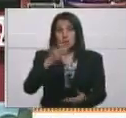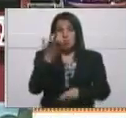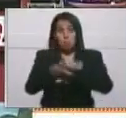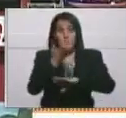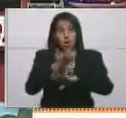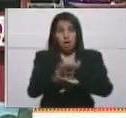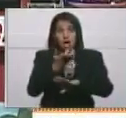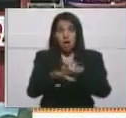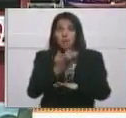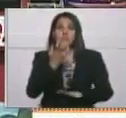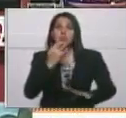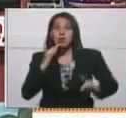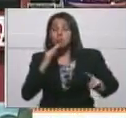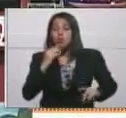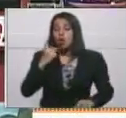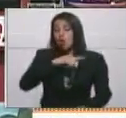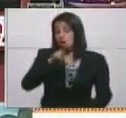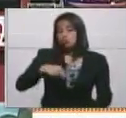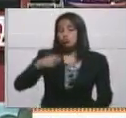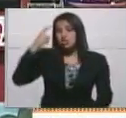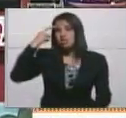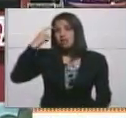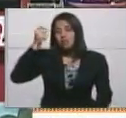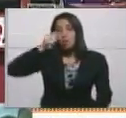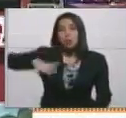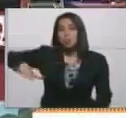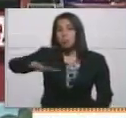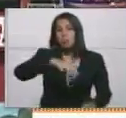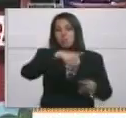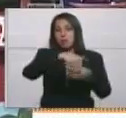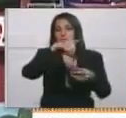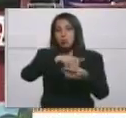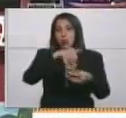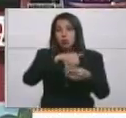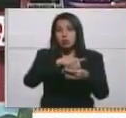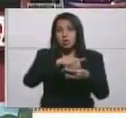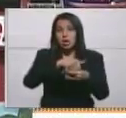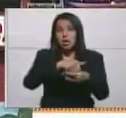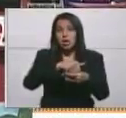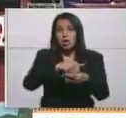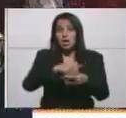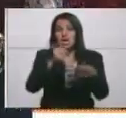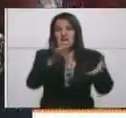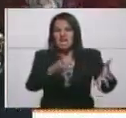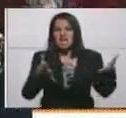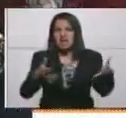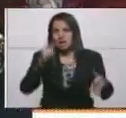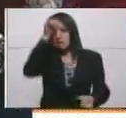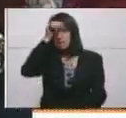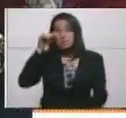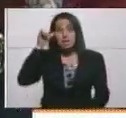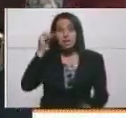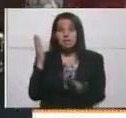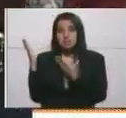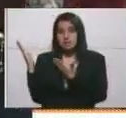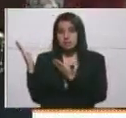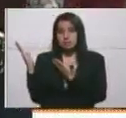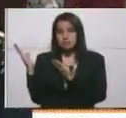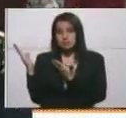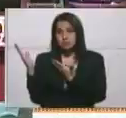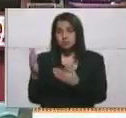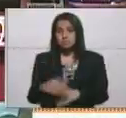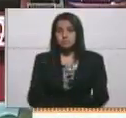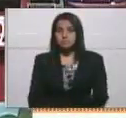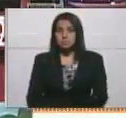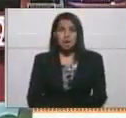ejemplo, nosotros sabemos que el pueblo va a salir a votar. En Monagas gana Yelixa Santaella.